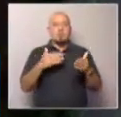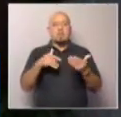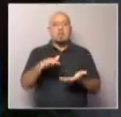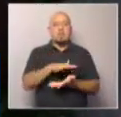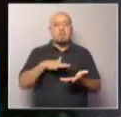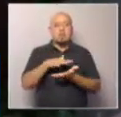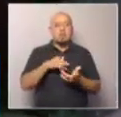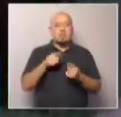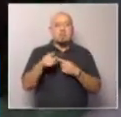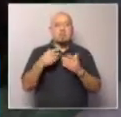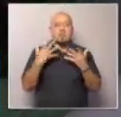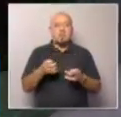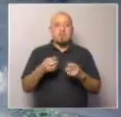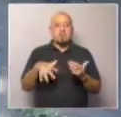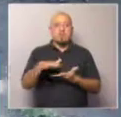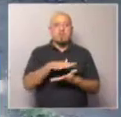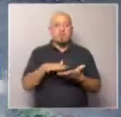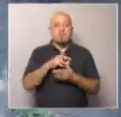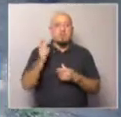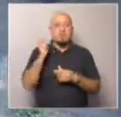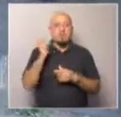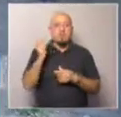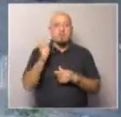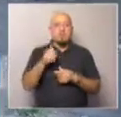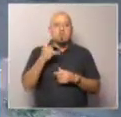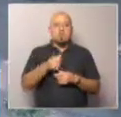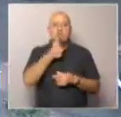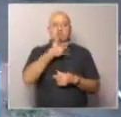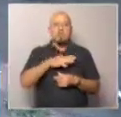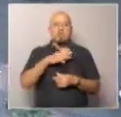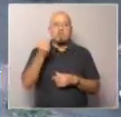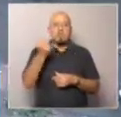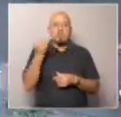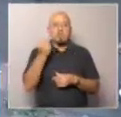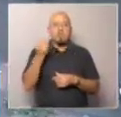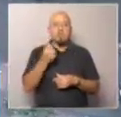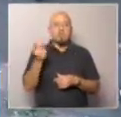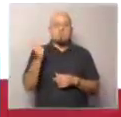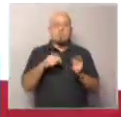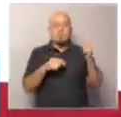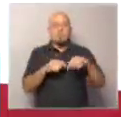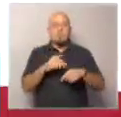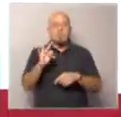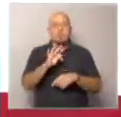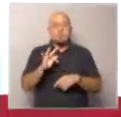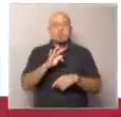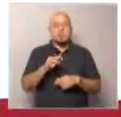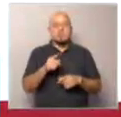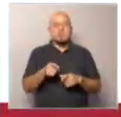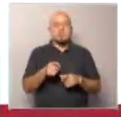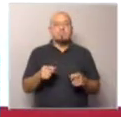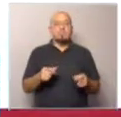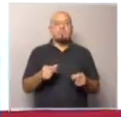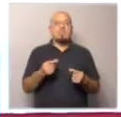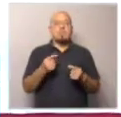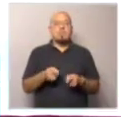estaban queriendo mejorar su espacio público, que tiene un potencial y una historia muy fuerte. Y vino un taller a realizar una intervención y